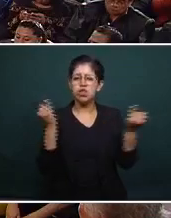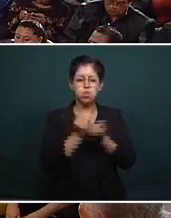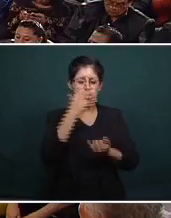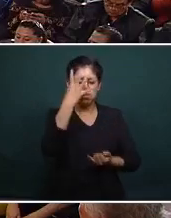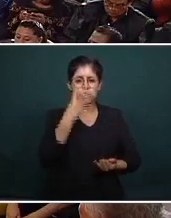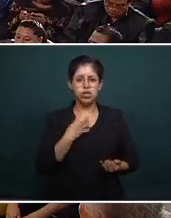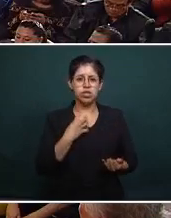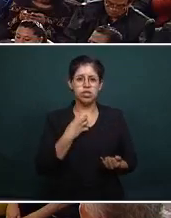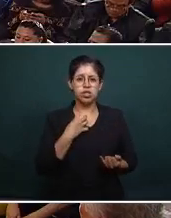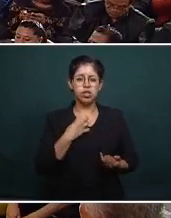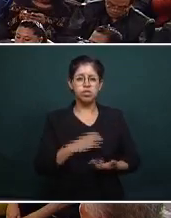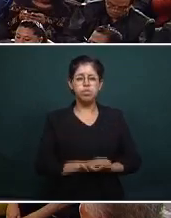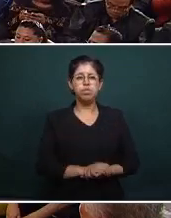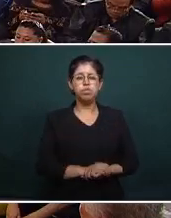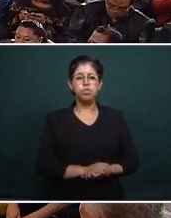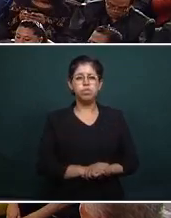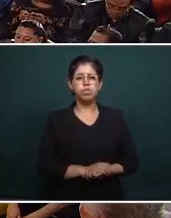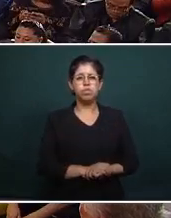El